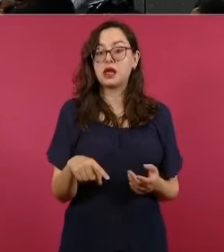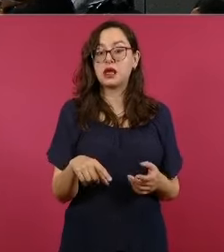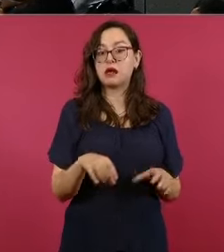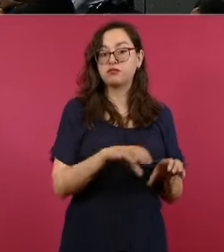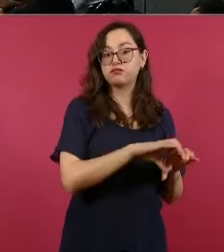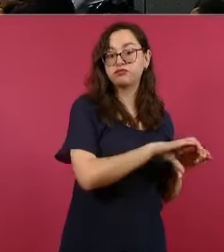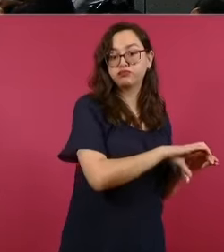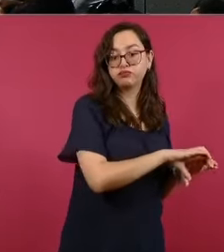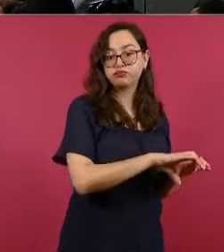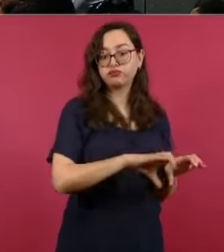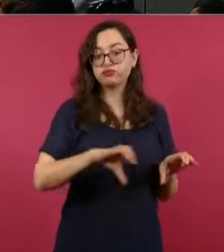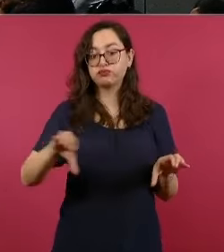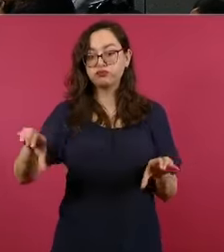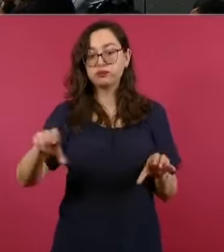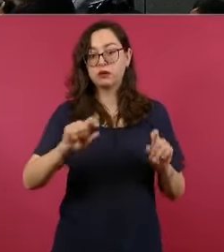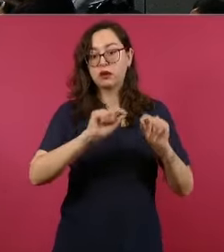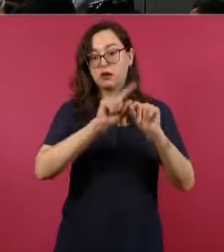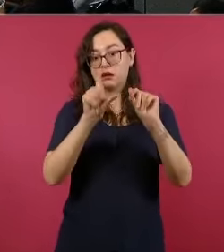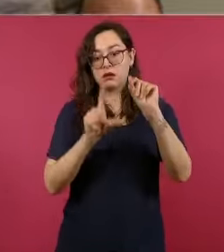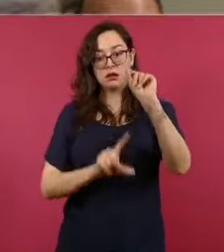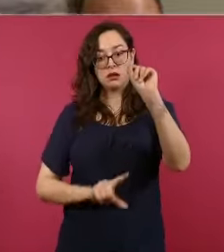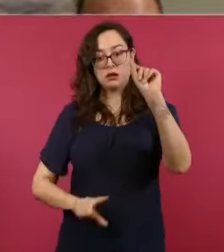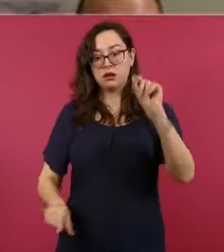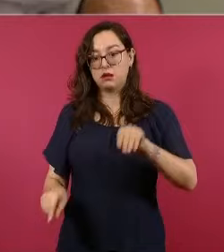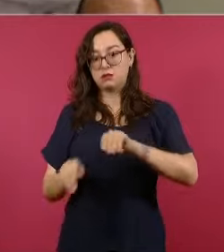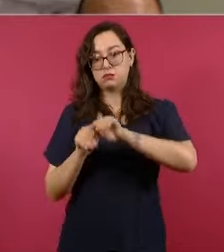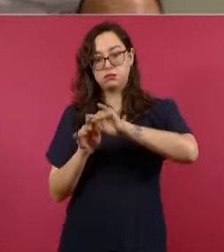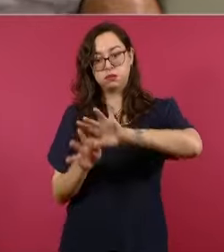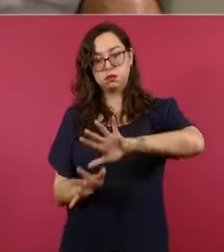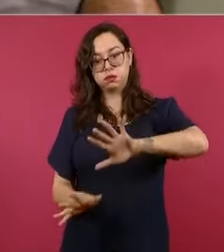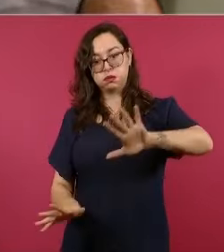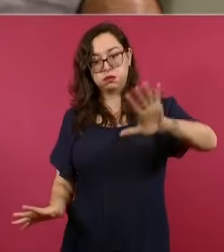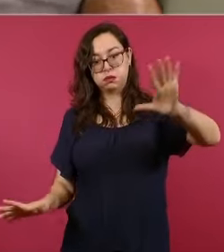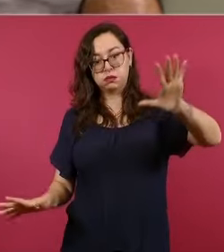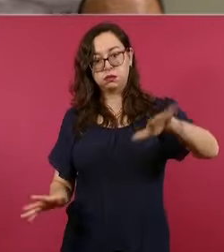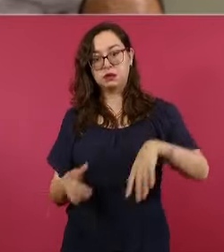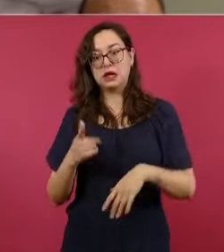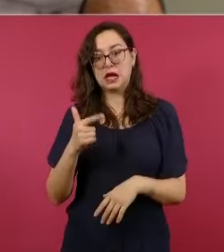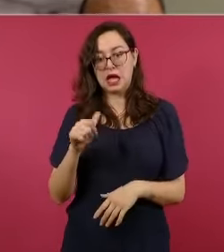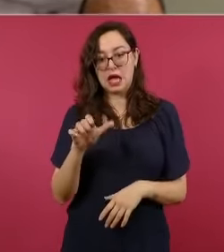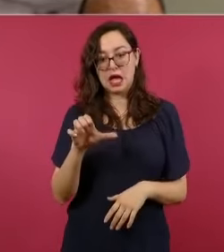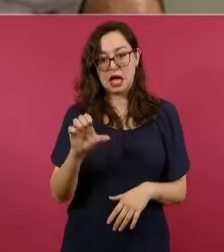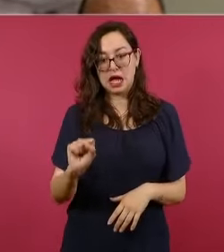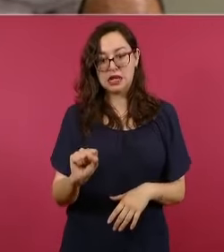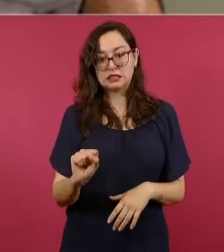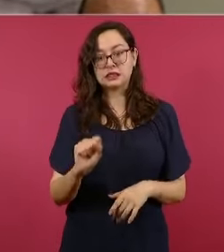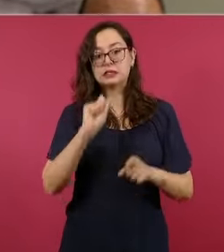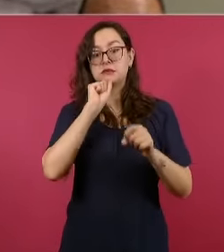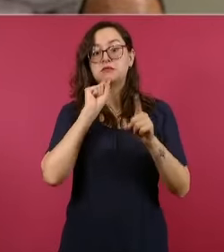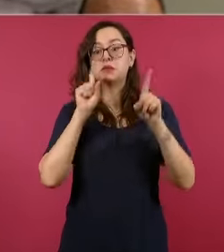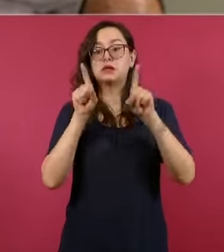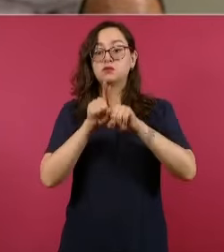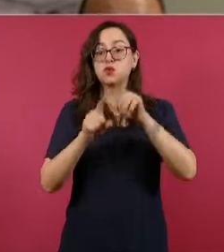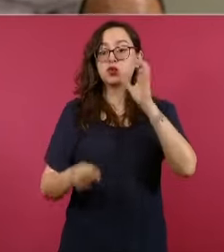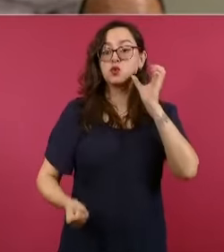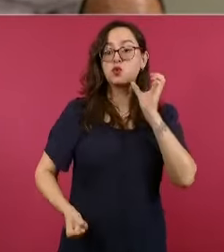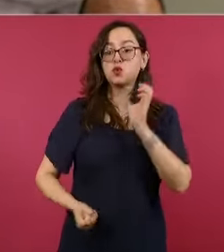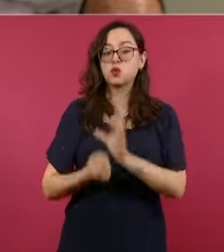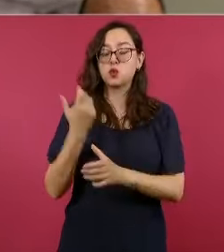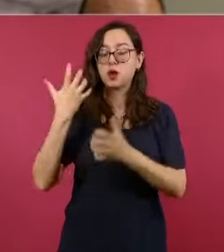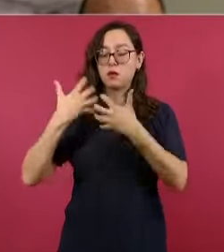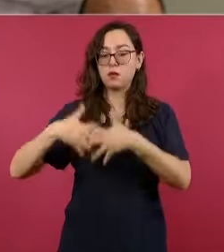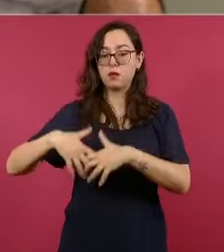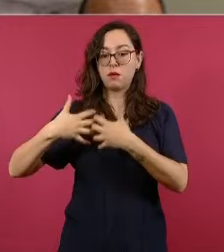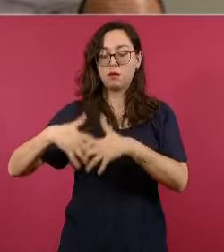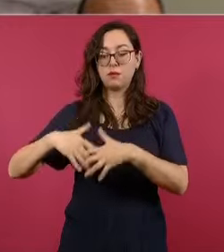conectado todo el país y pues estas plantas nuevas que se están construyendo 10 dos